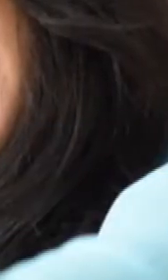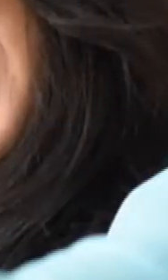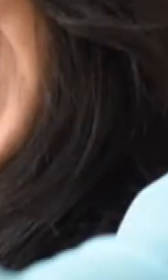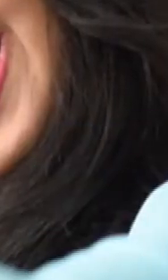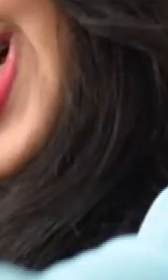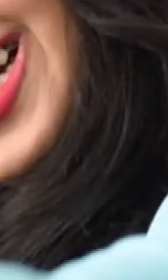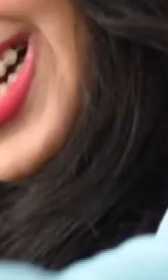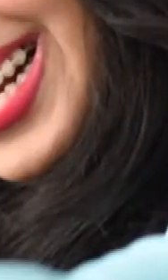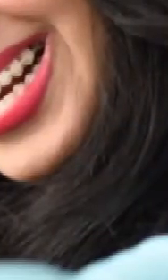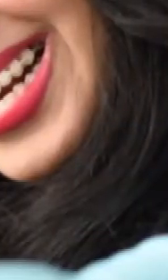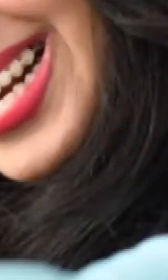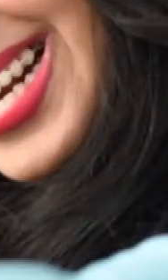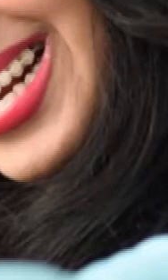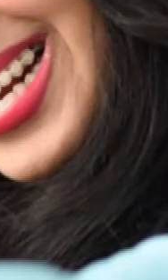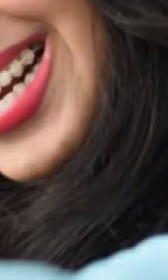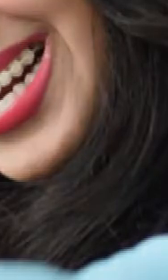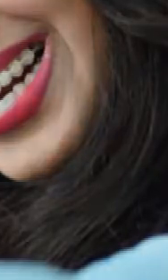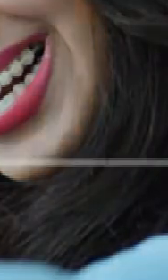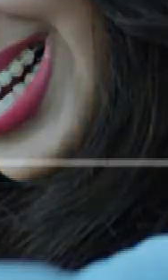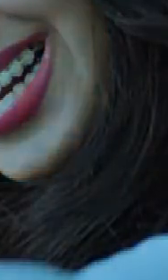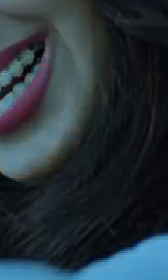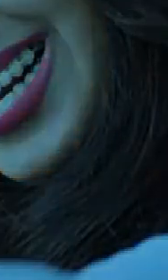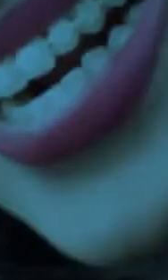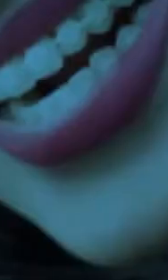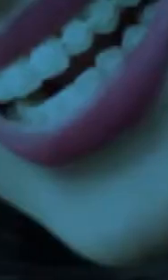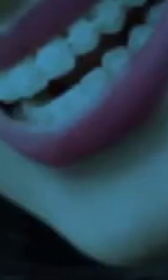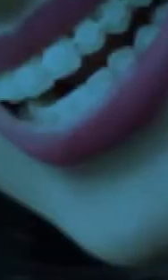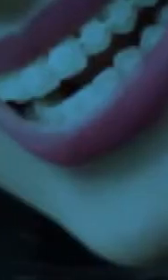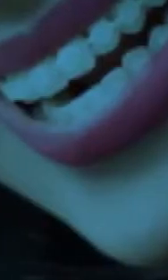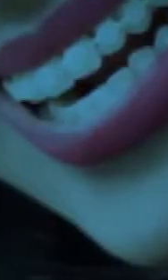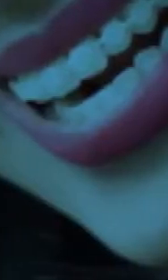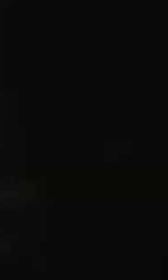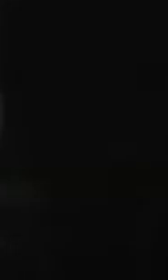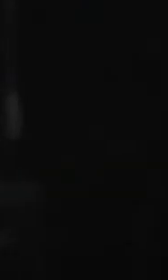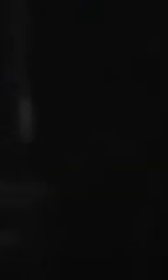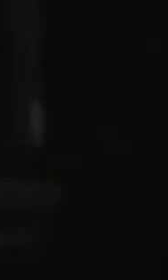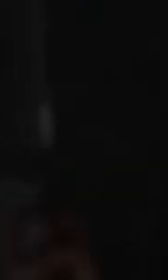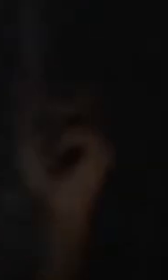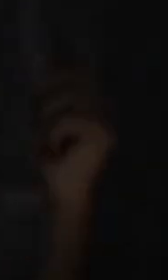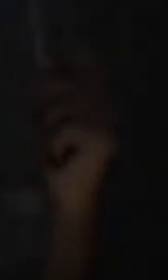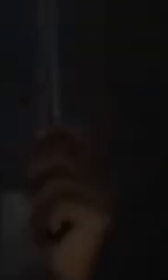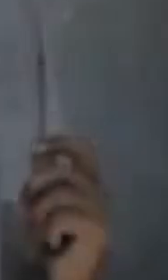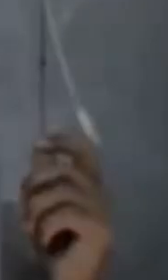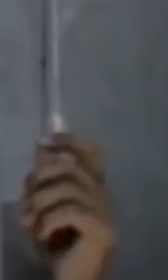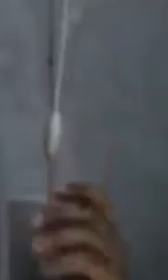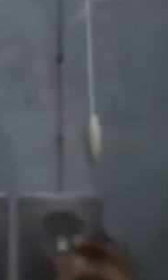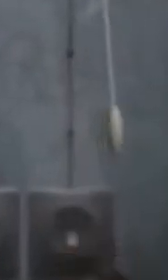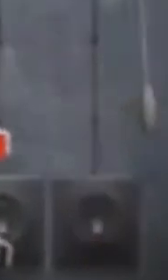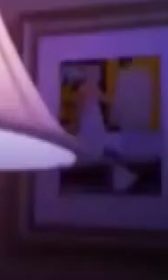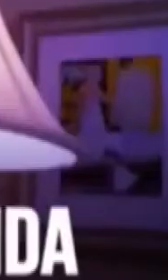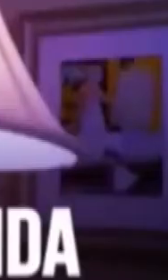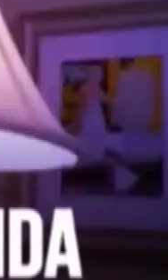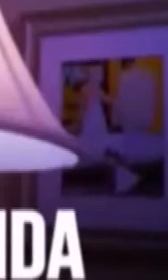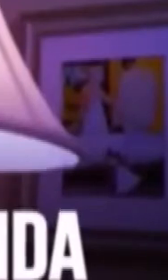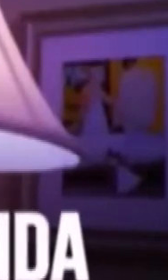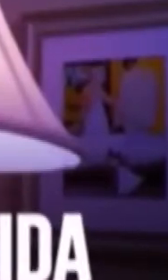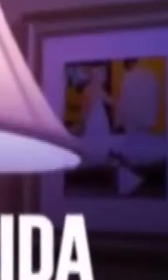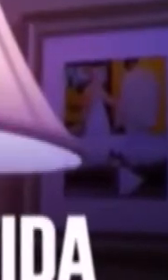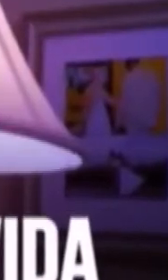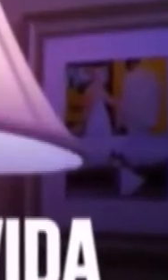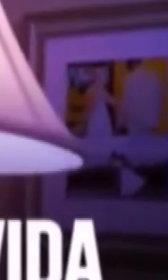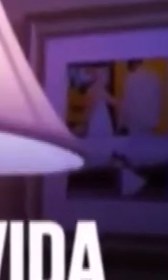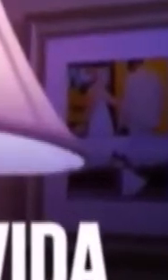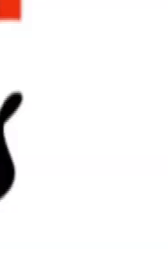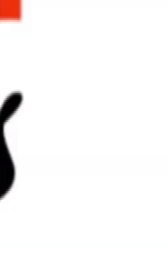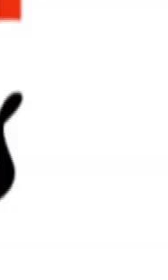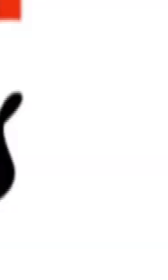miedo. Chrome, odontología especializada. Visita chrome.com.co. Electrofer, ilumina